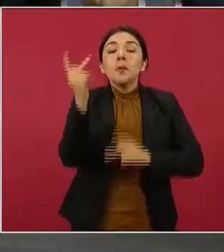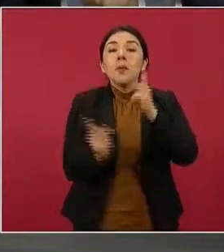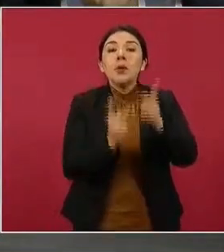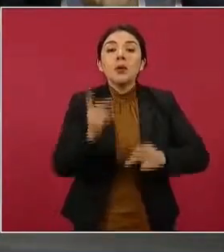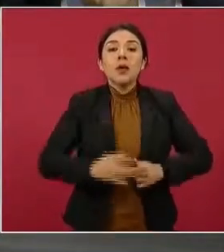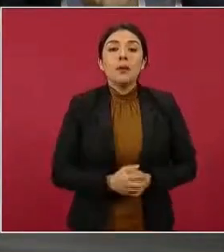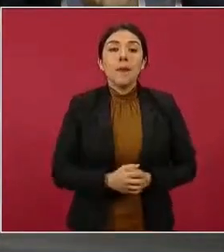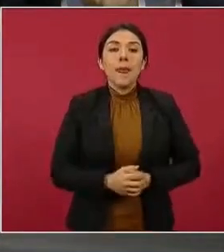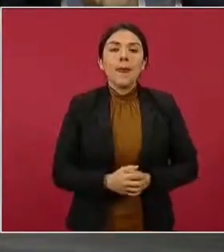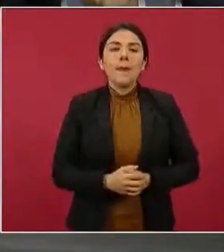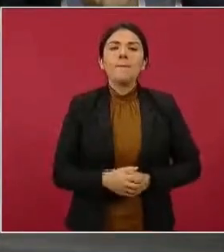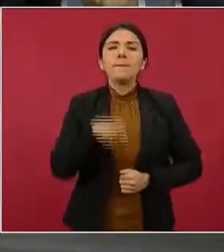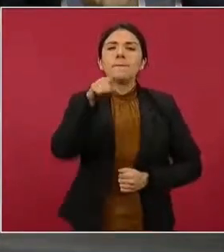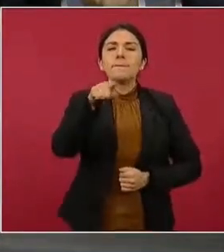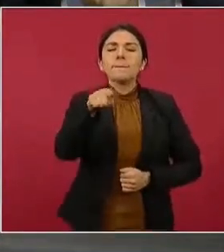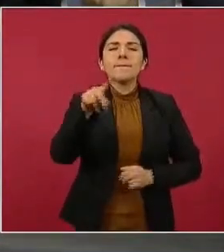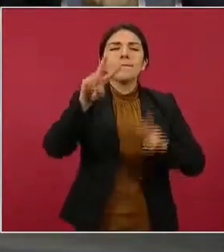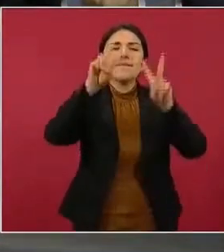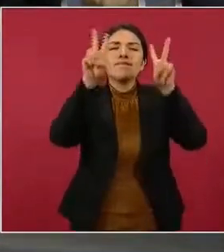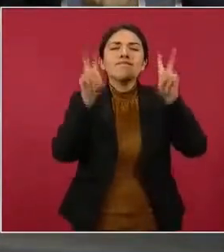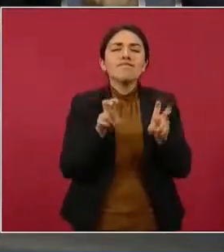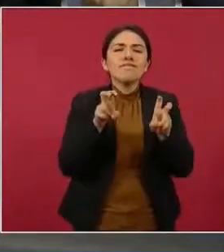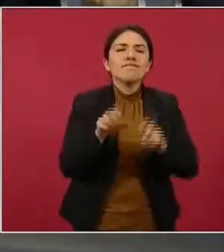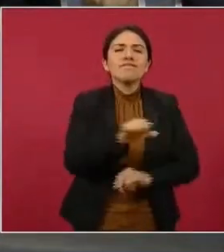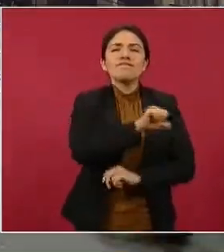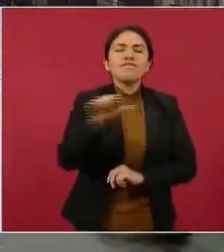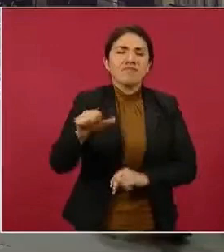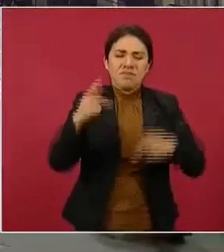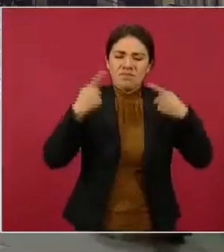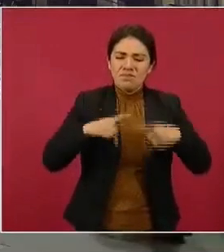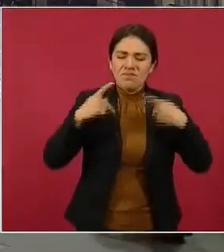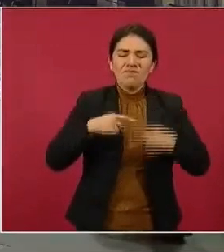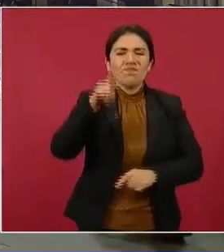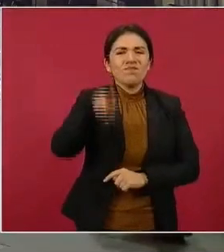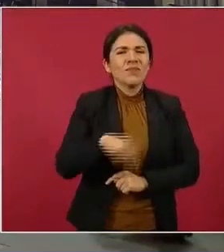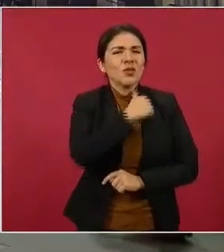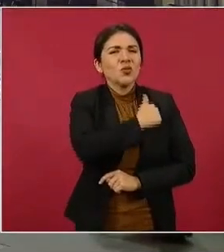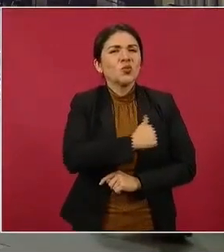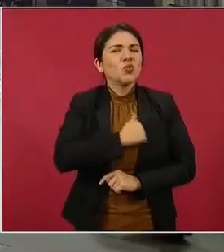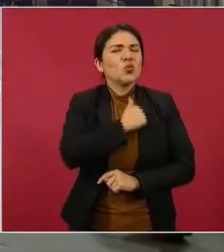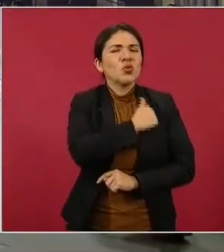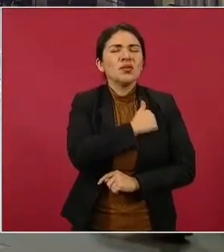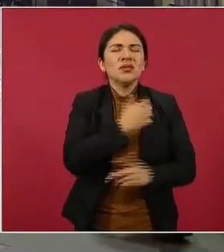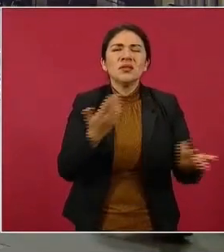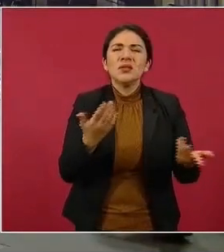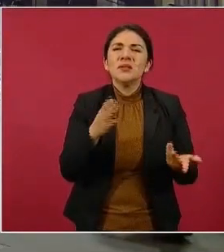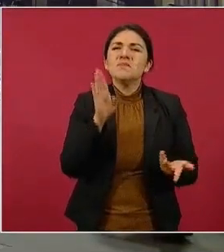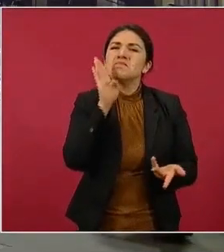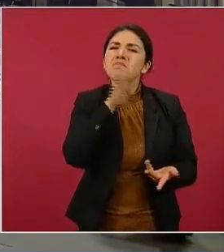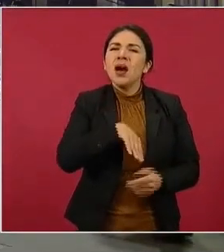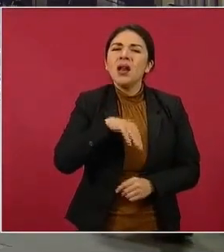en torno al tema de la gente que pues desafortunadamente tuvo la mala